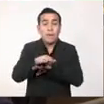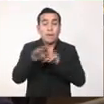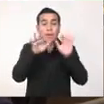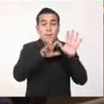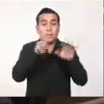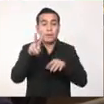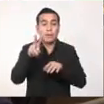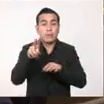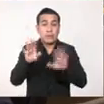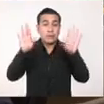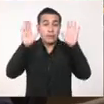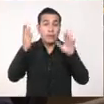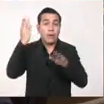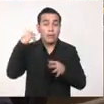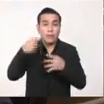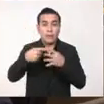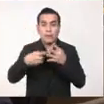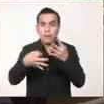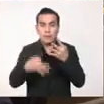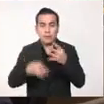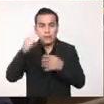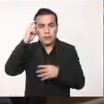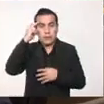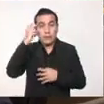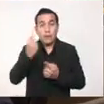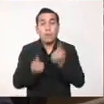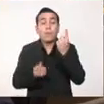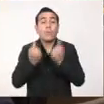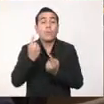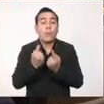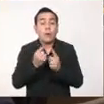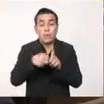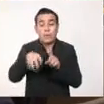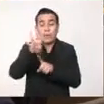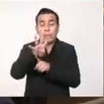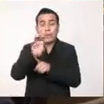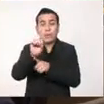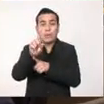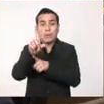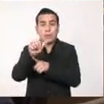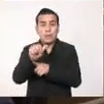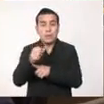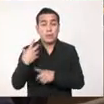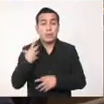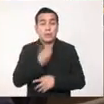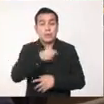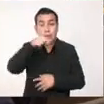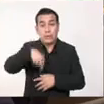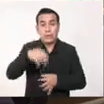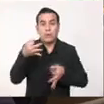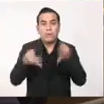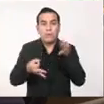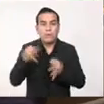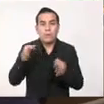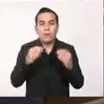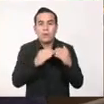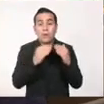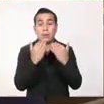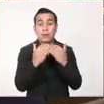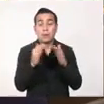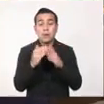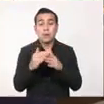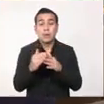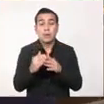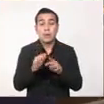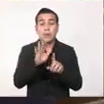y eso no es la ley. Eso es el mandato de una sala que en nuestra jurisprudencia, así como las diferentes cortes que